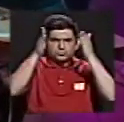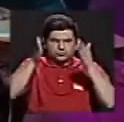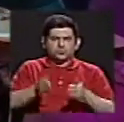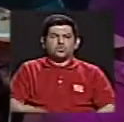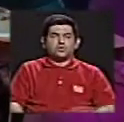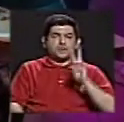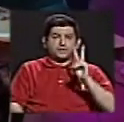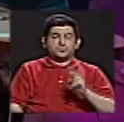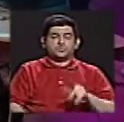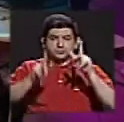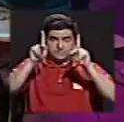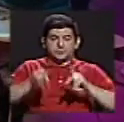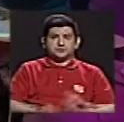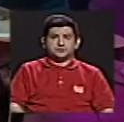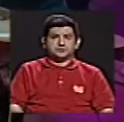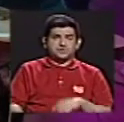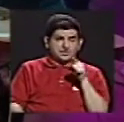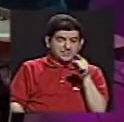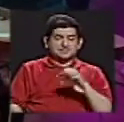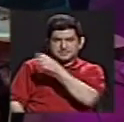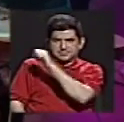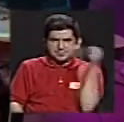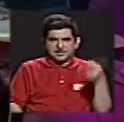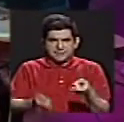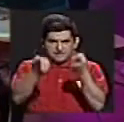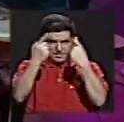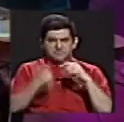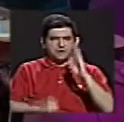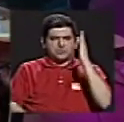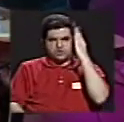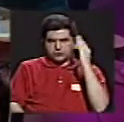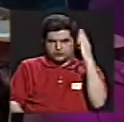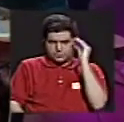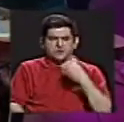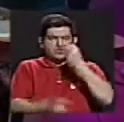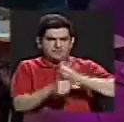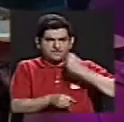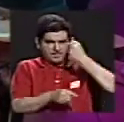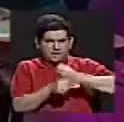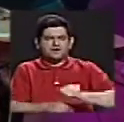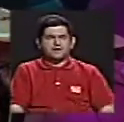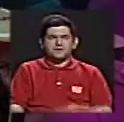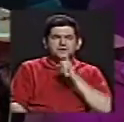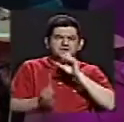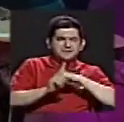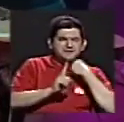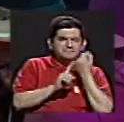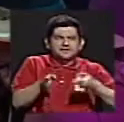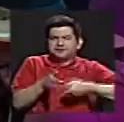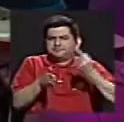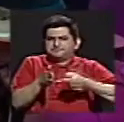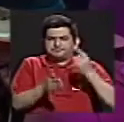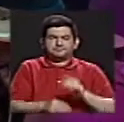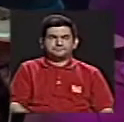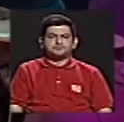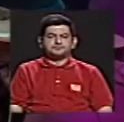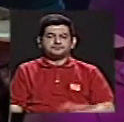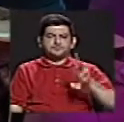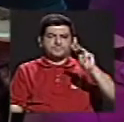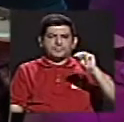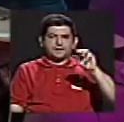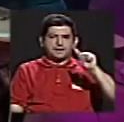dos agricultoras y productoras de Sarapiquí sobre sus experiencias, su trabajo, sus dificultades. Marlene, usted